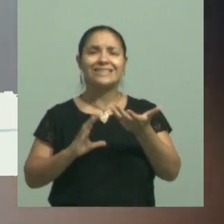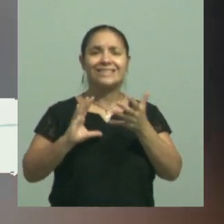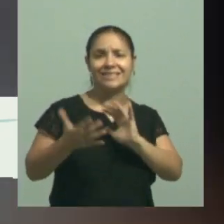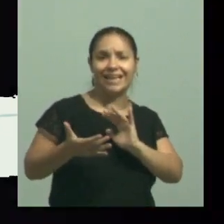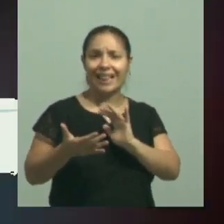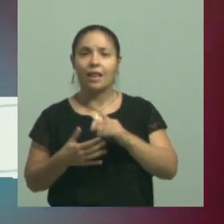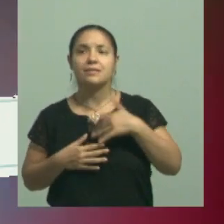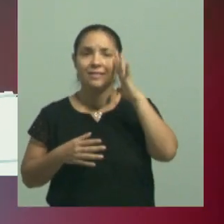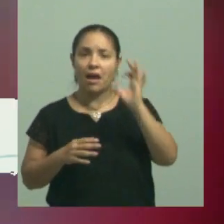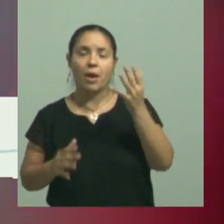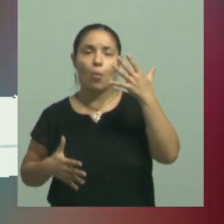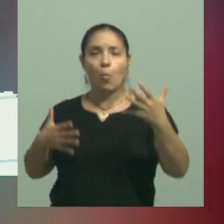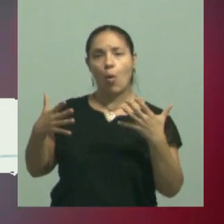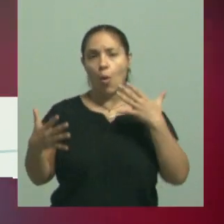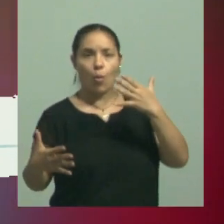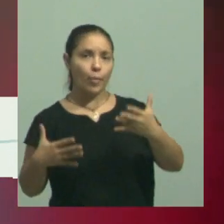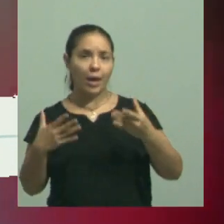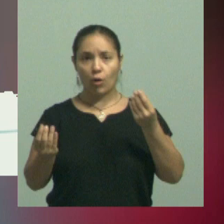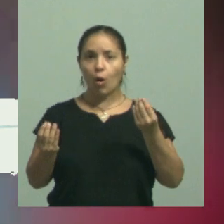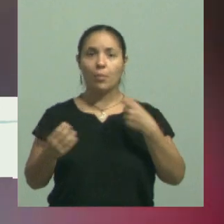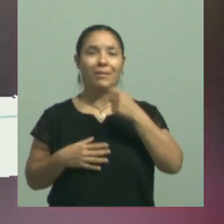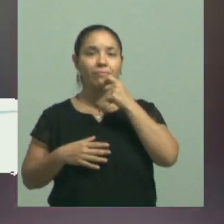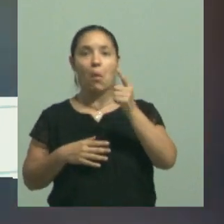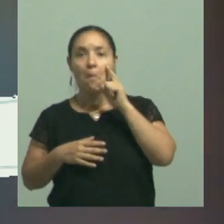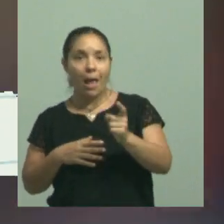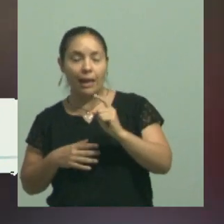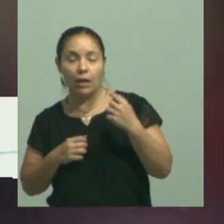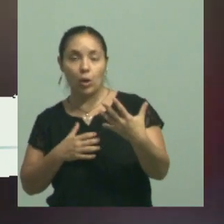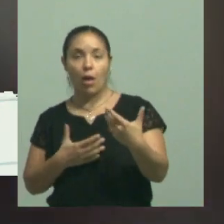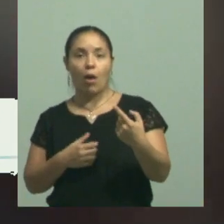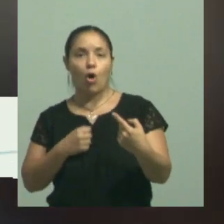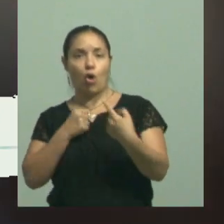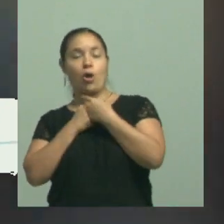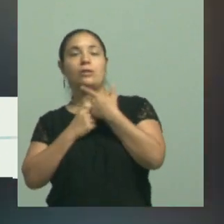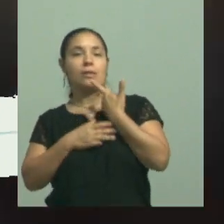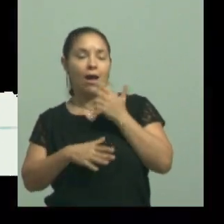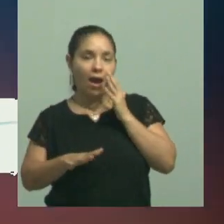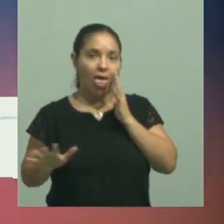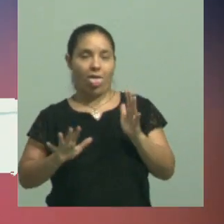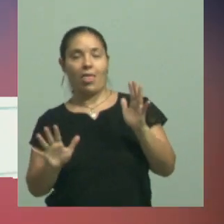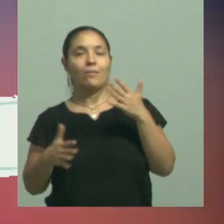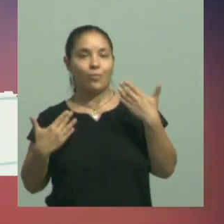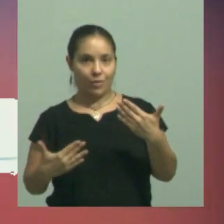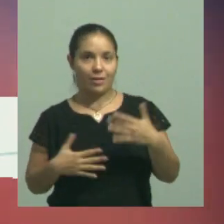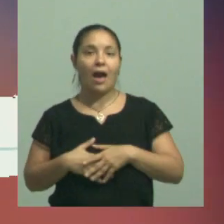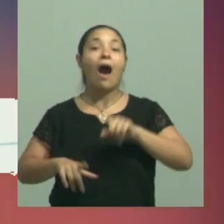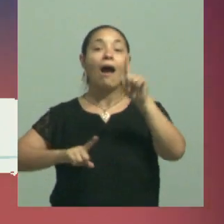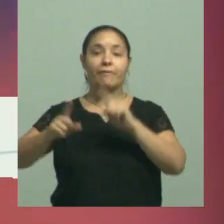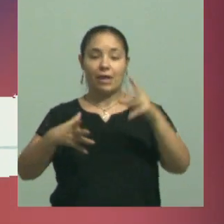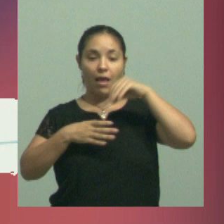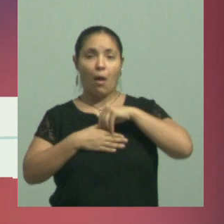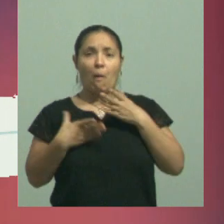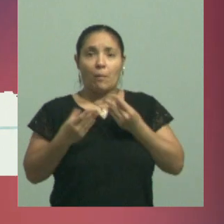saber cómo moverte, podés salir de una situación de riesgo. El miedo por ahí te paraliza, ¿no? Exactamente. Pero